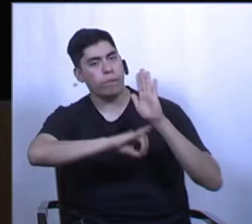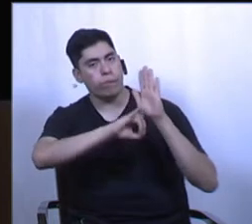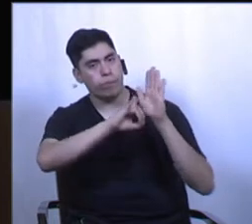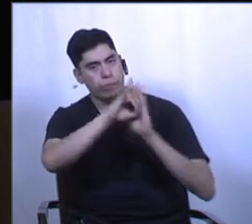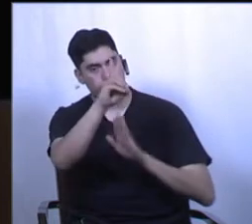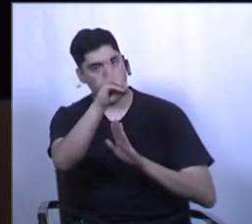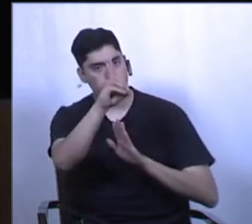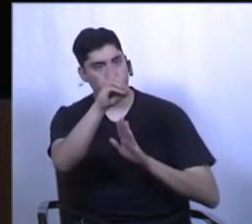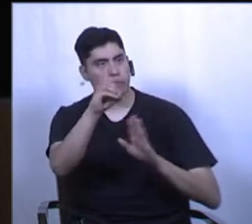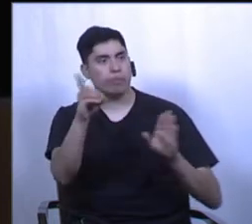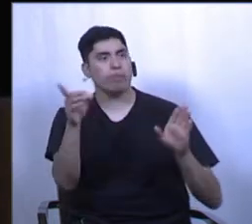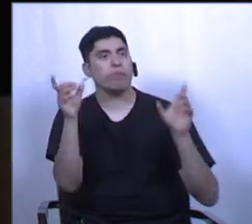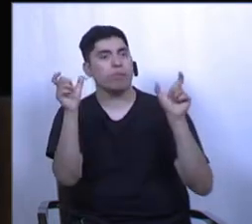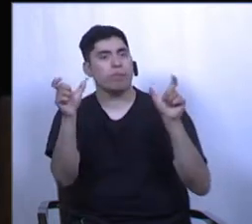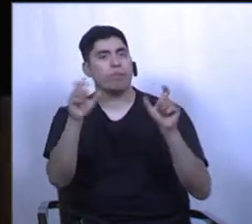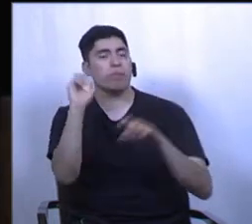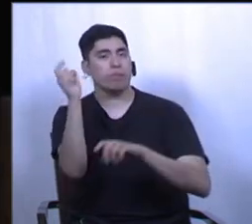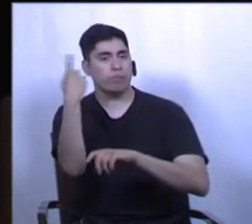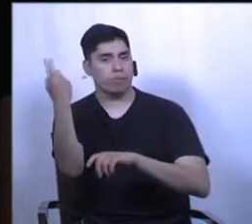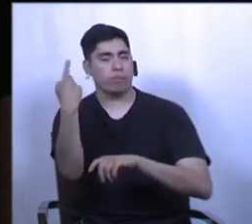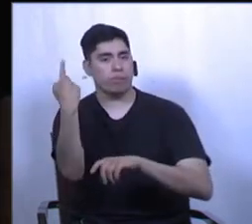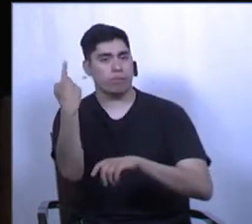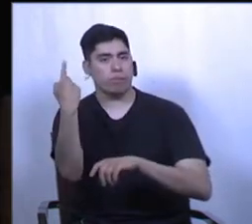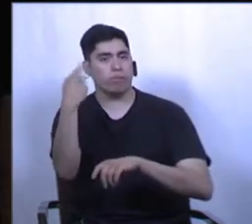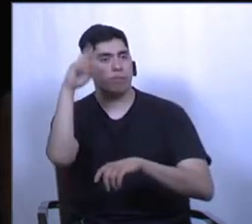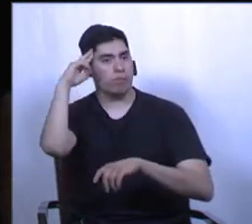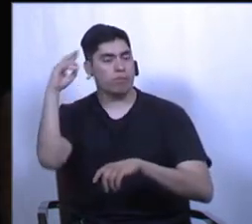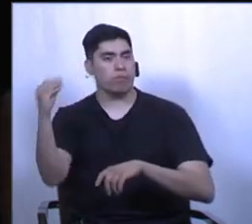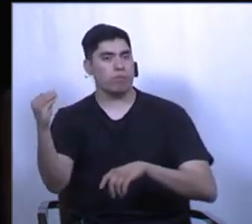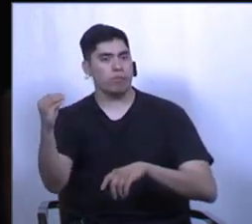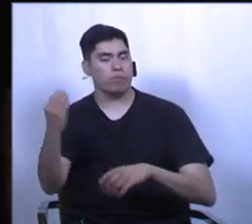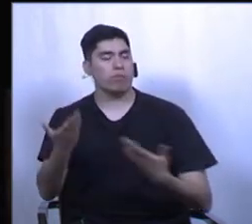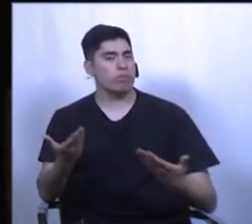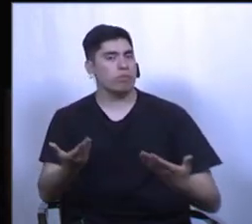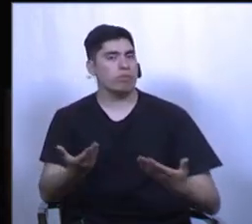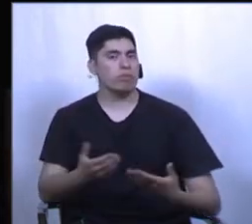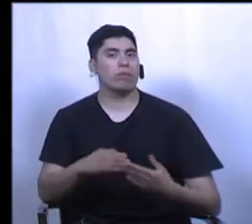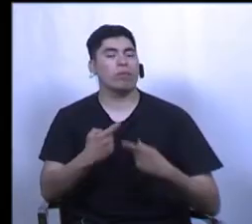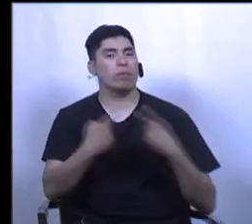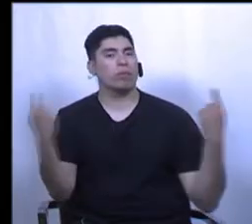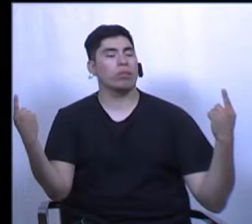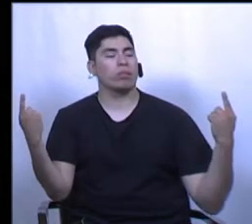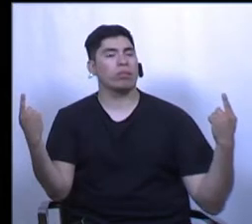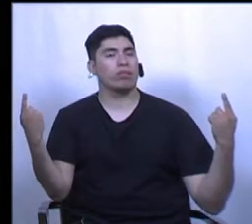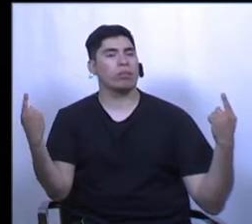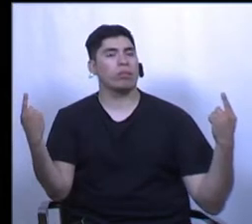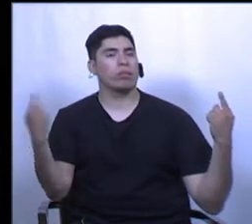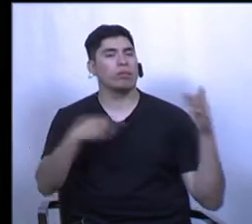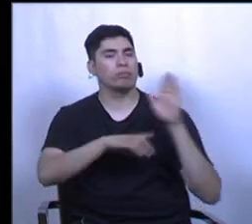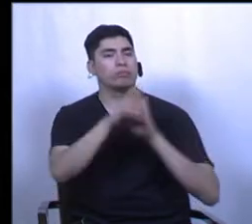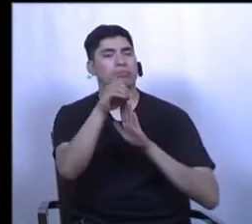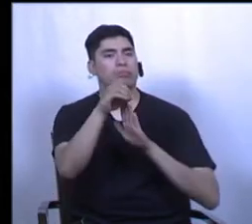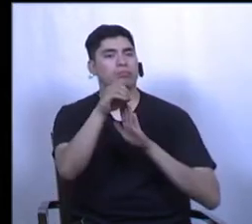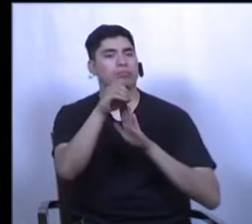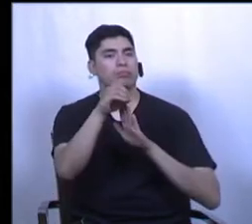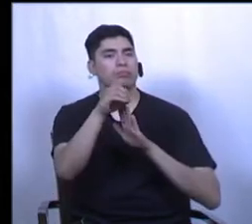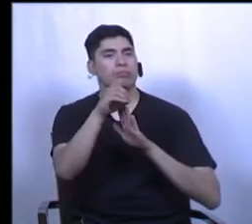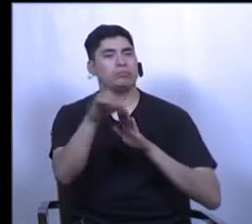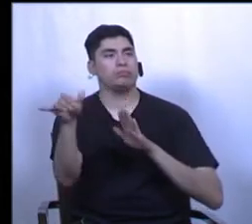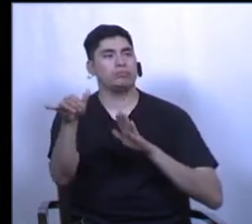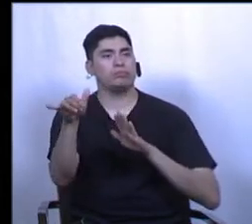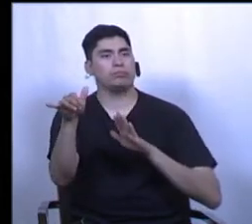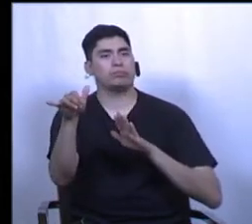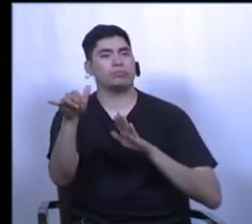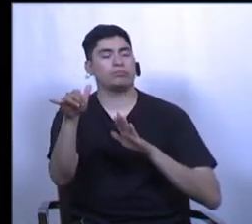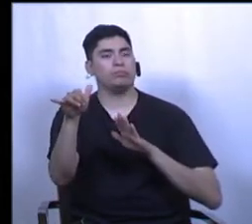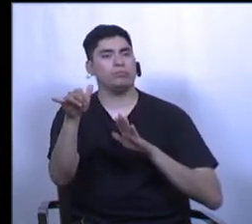colectivamente, no la segunda, pero en la parte desarrollada y cada vez en